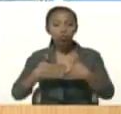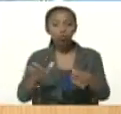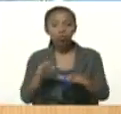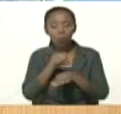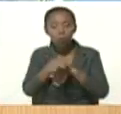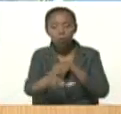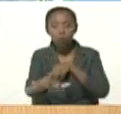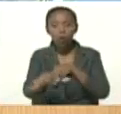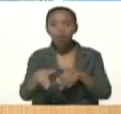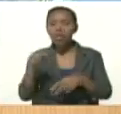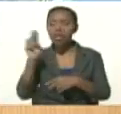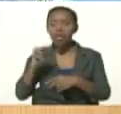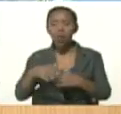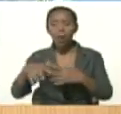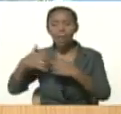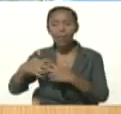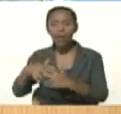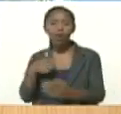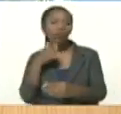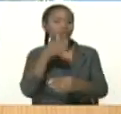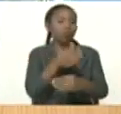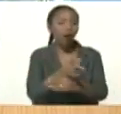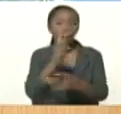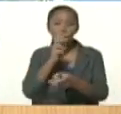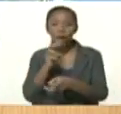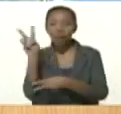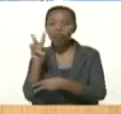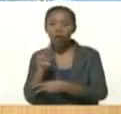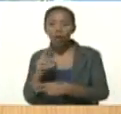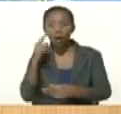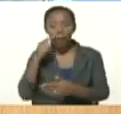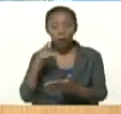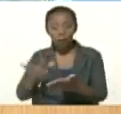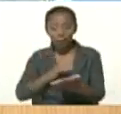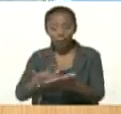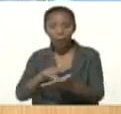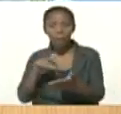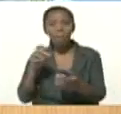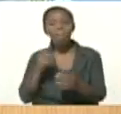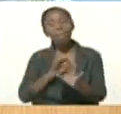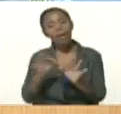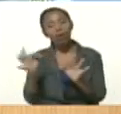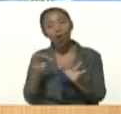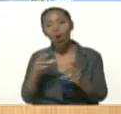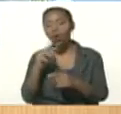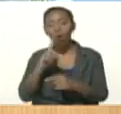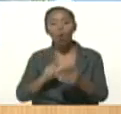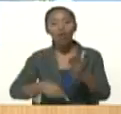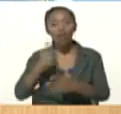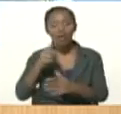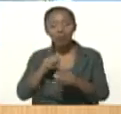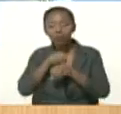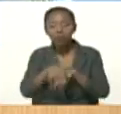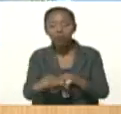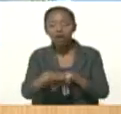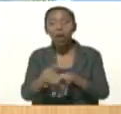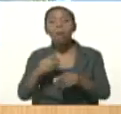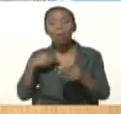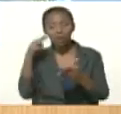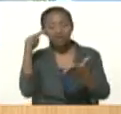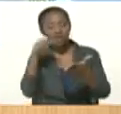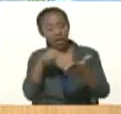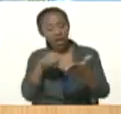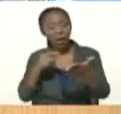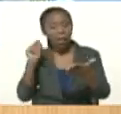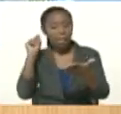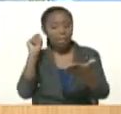que ningún comercio vaya al Banco de Venezuela para ver su aplicación en Petro, sino que una vez que salga el despliegue, van a poder ver en